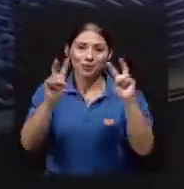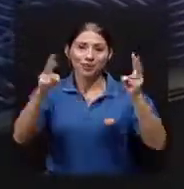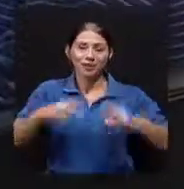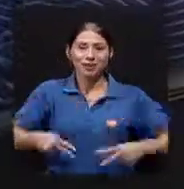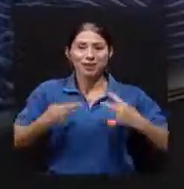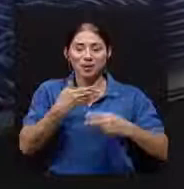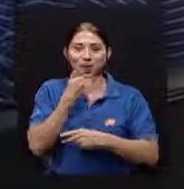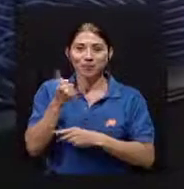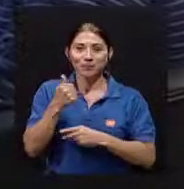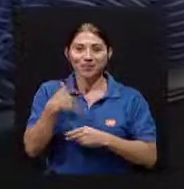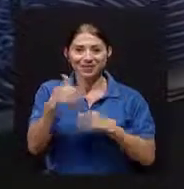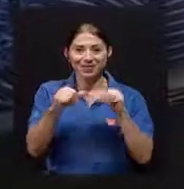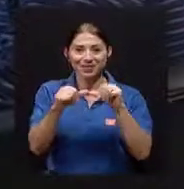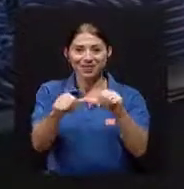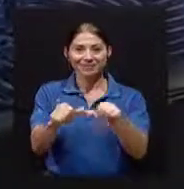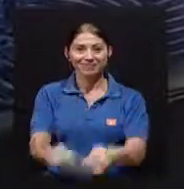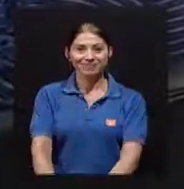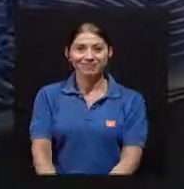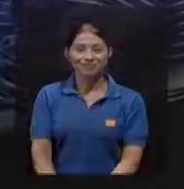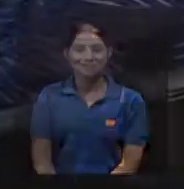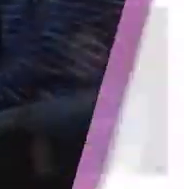Mejor y ya venimos.